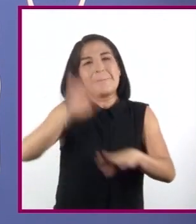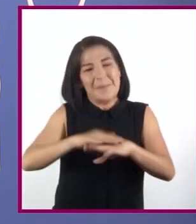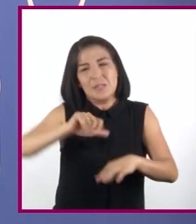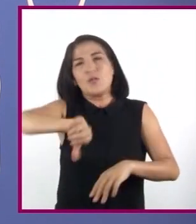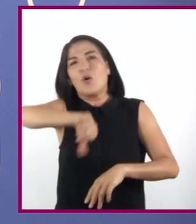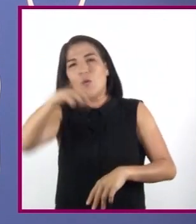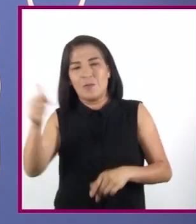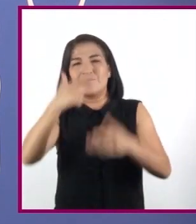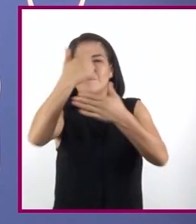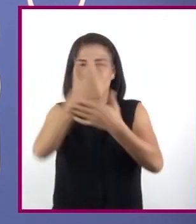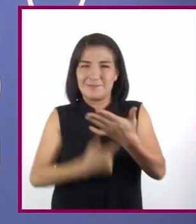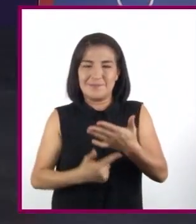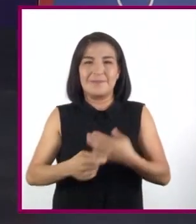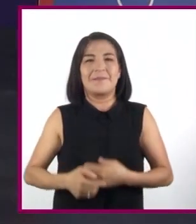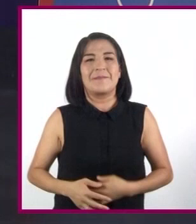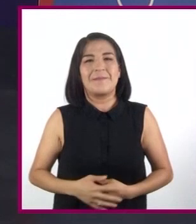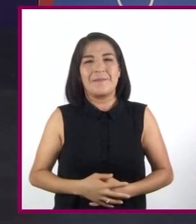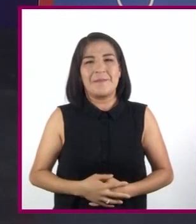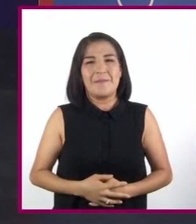parte de esta lista.